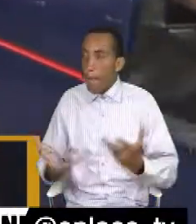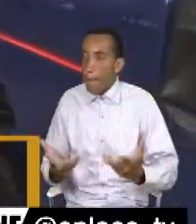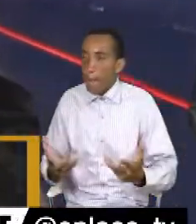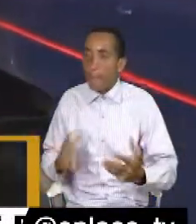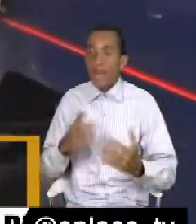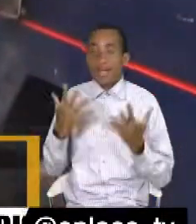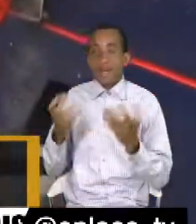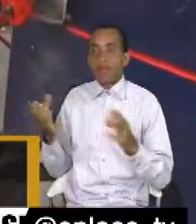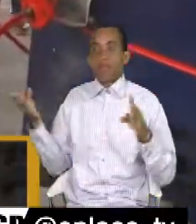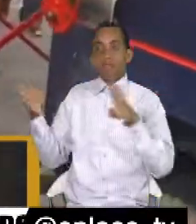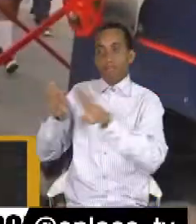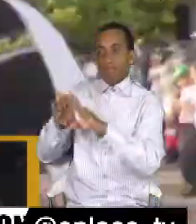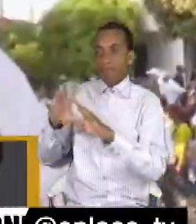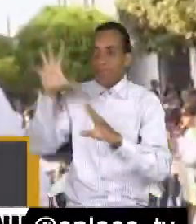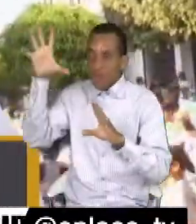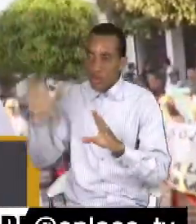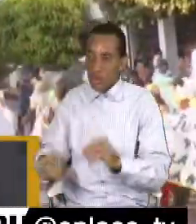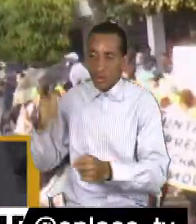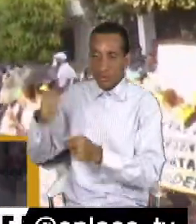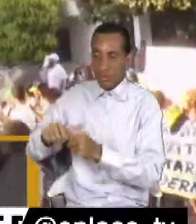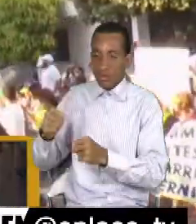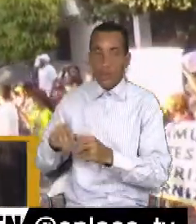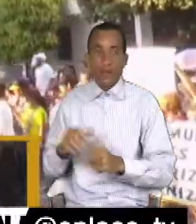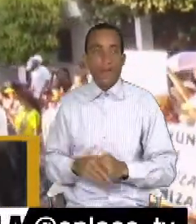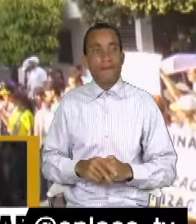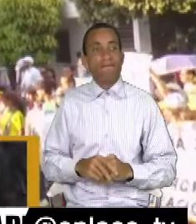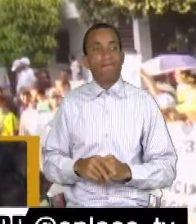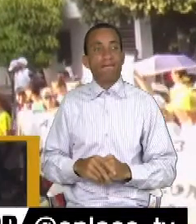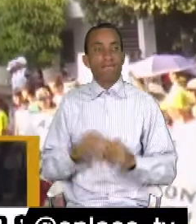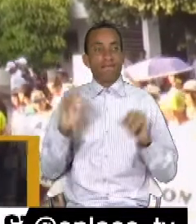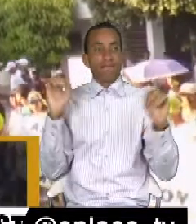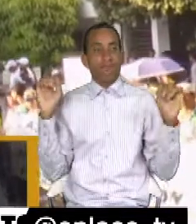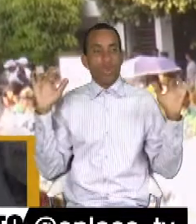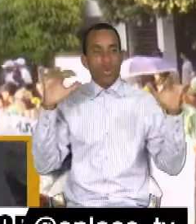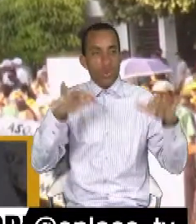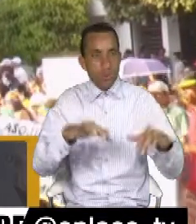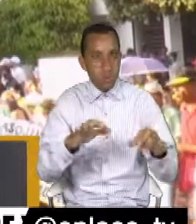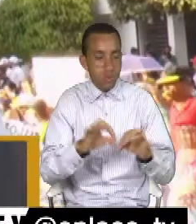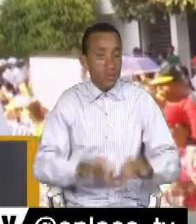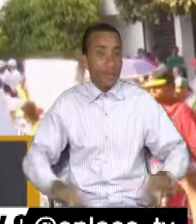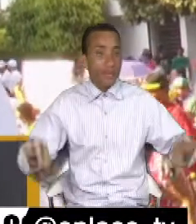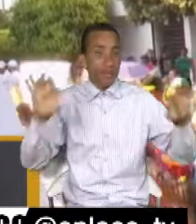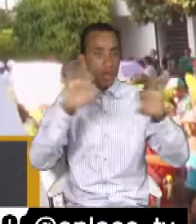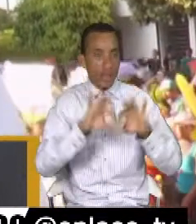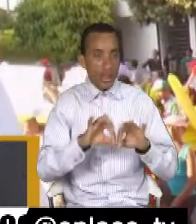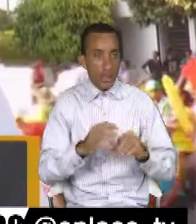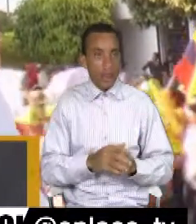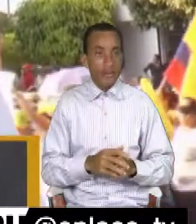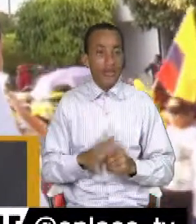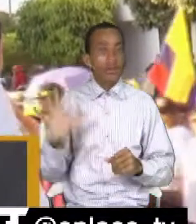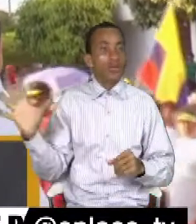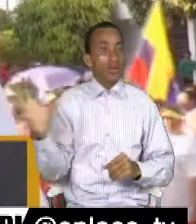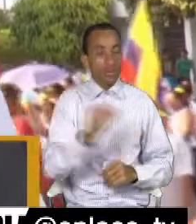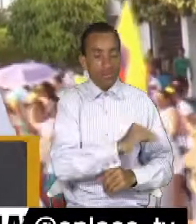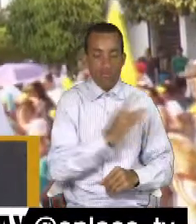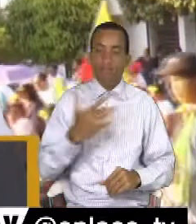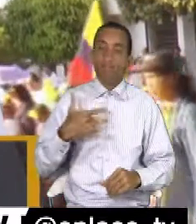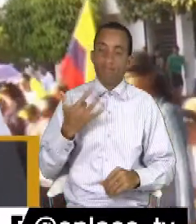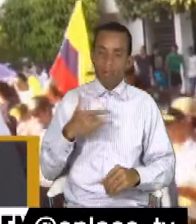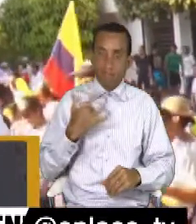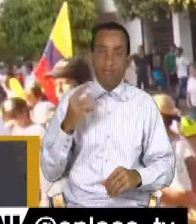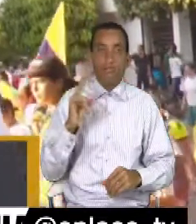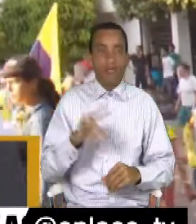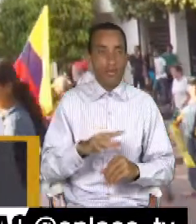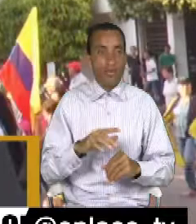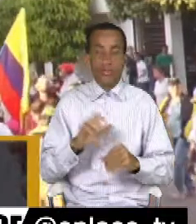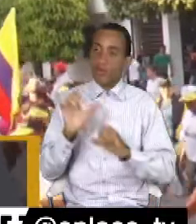chatarrizar a Ecopetrol y nosotros estamos en contra de eso. Muy apoteósica, muy importante. Es el sentir de los barranqueños por la defensa por